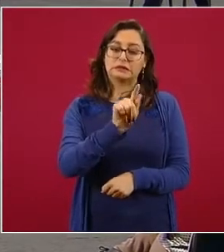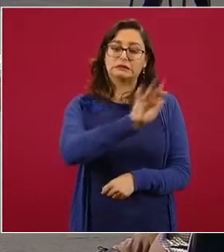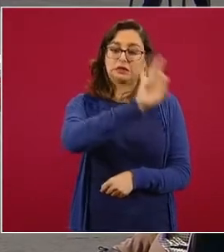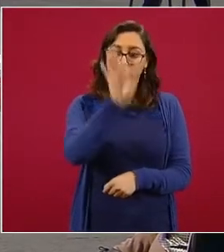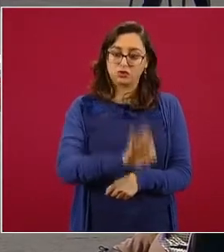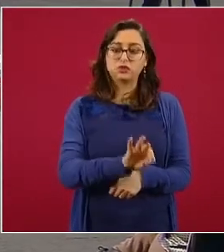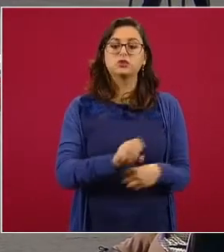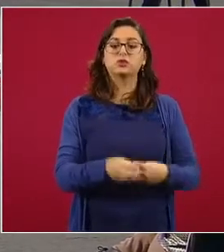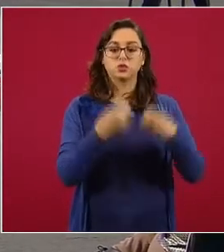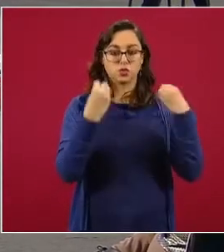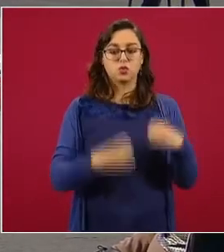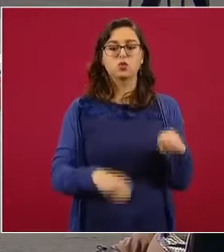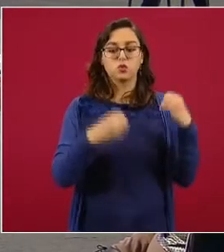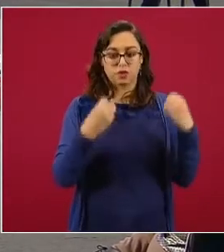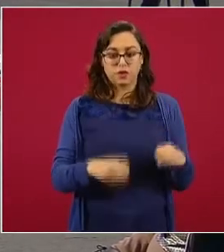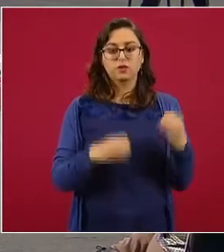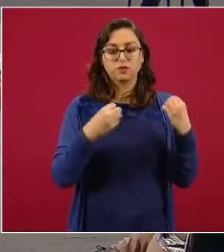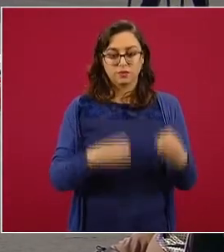Este es el